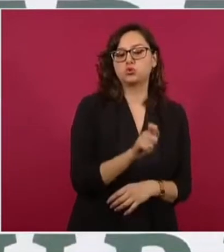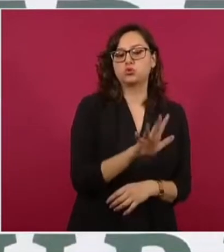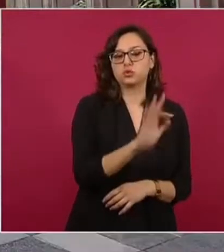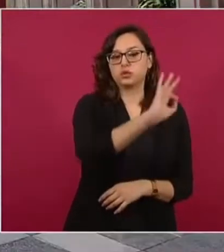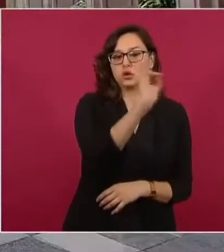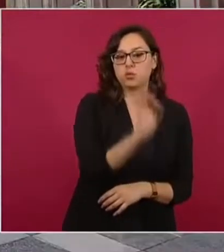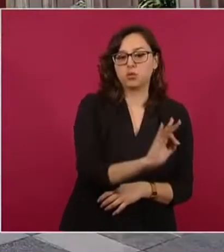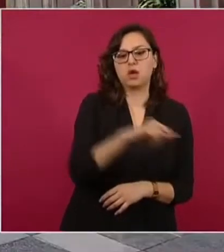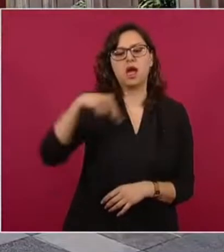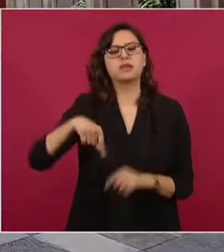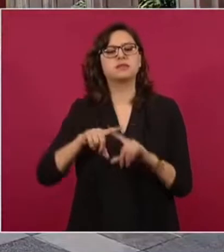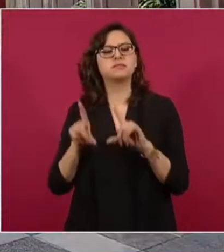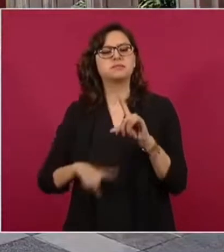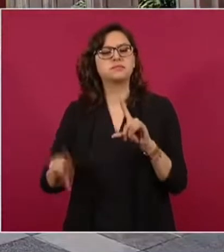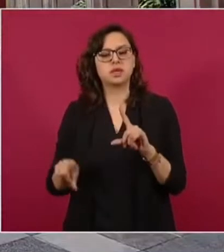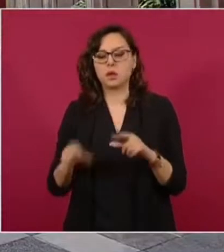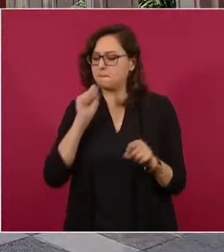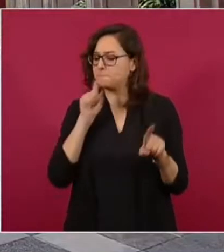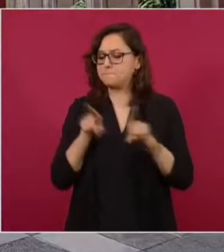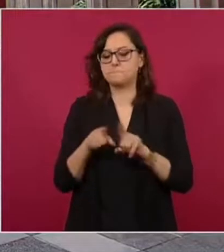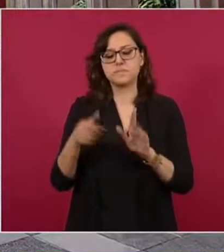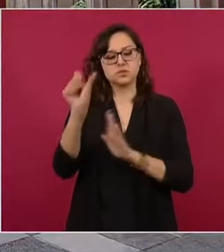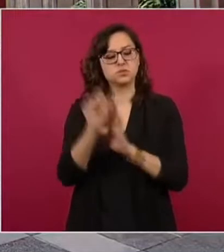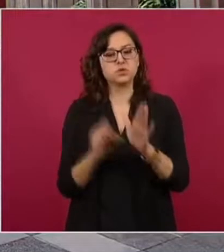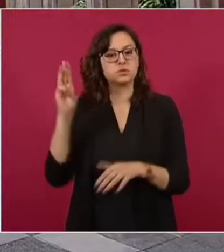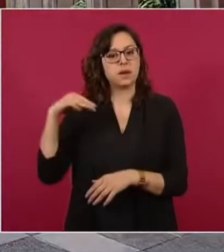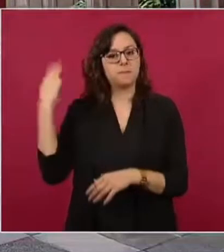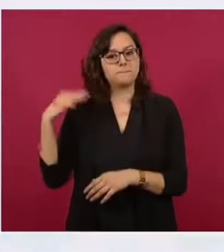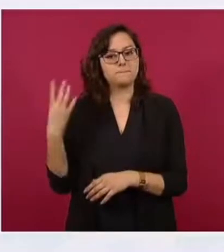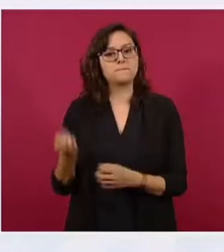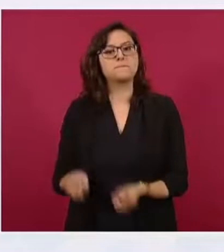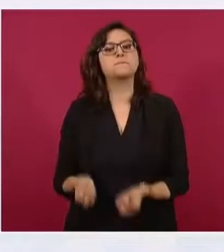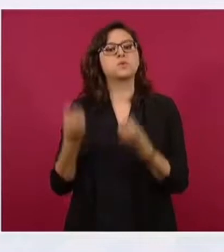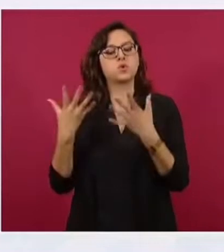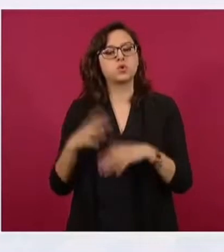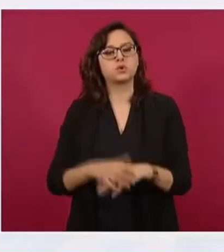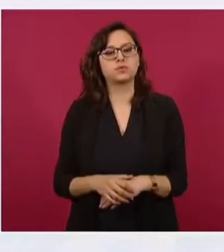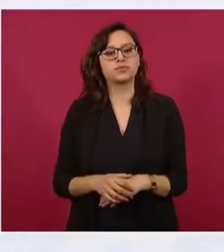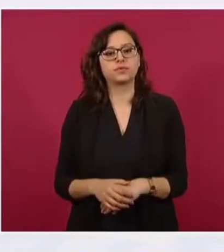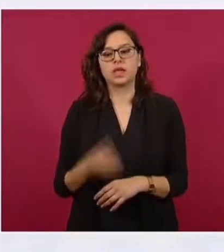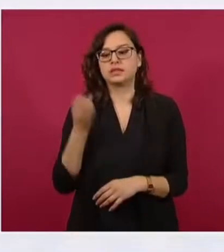2.5% y en nuestro país, en el mismo mes de marzo, fue de